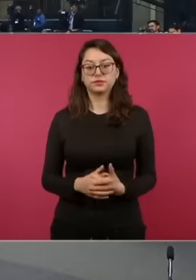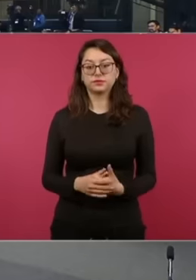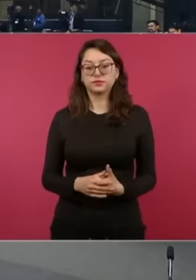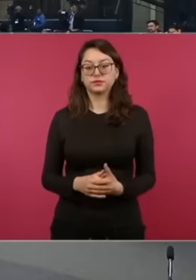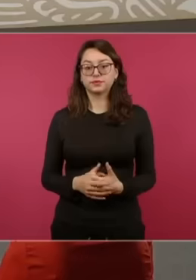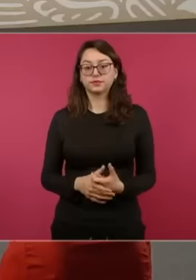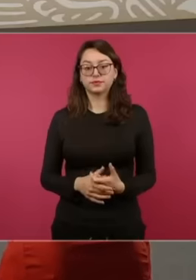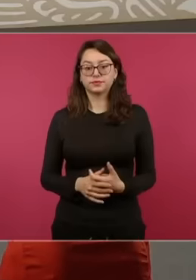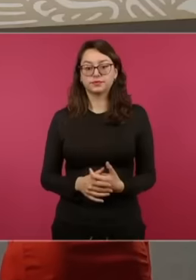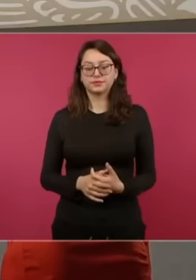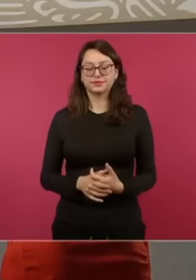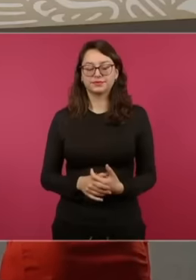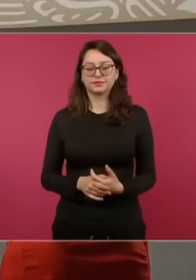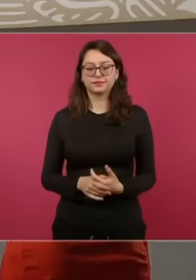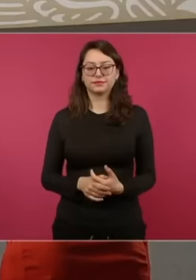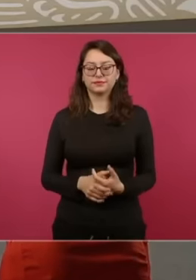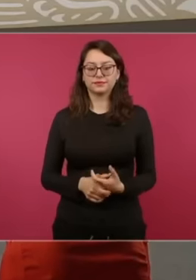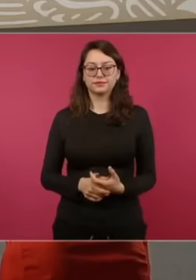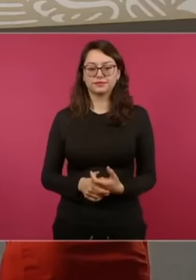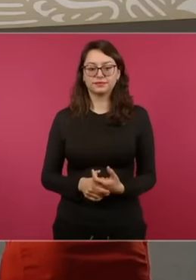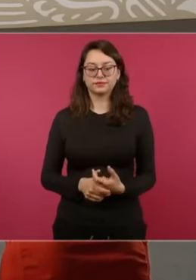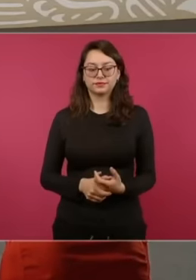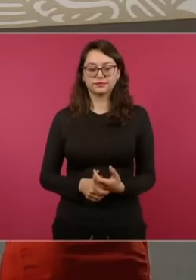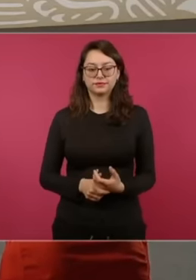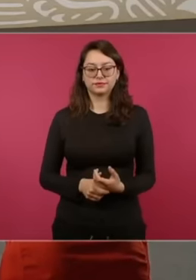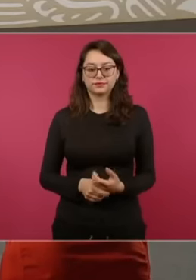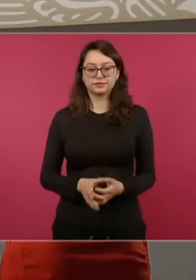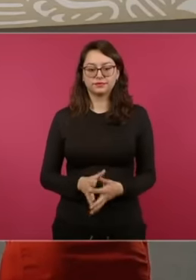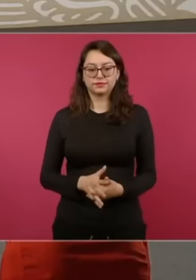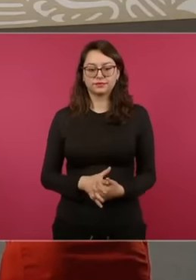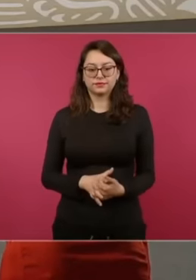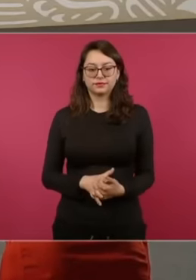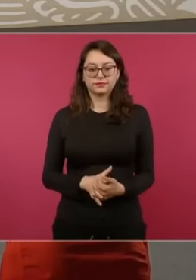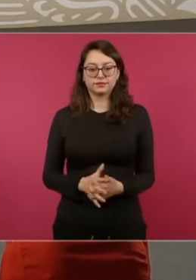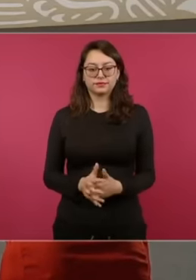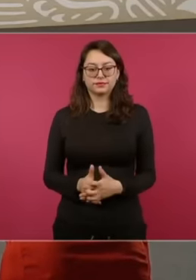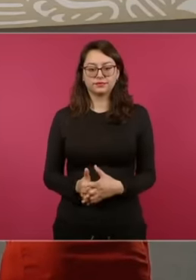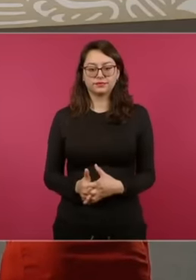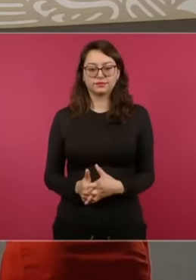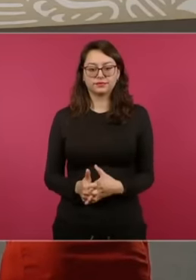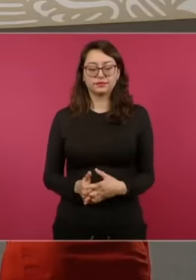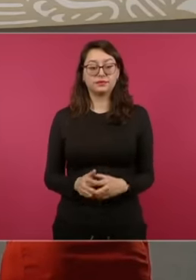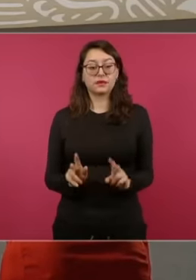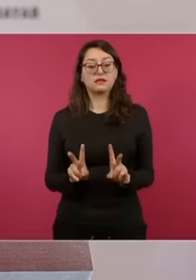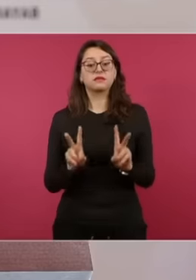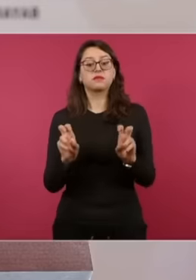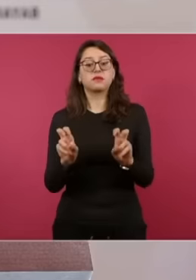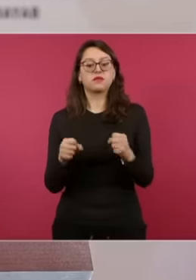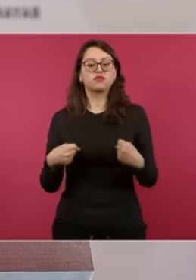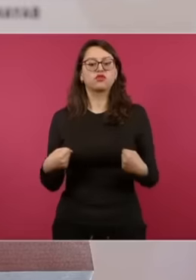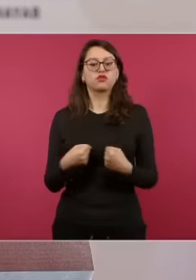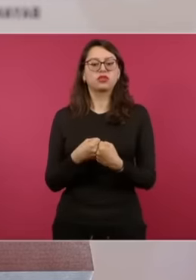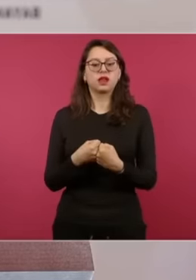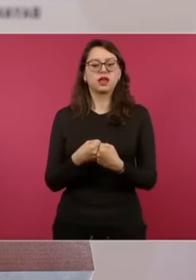¿De cuándo teníamos en la frontera en febrero?